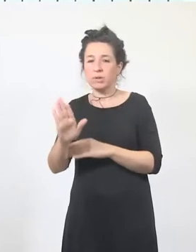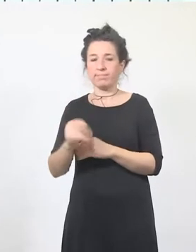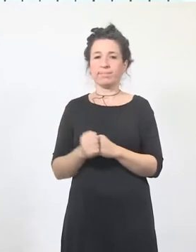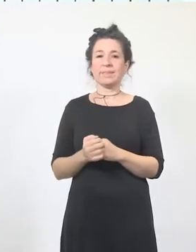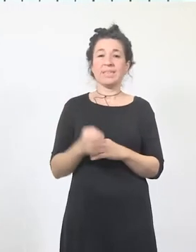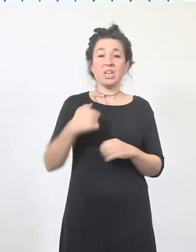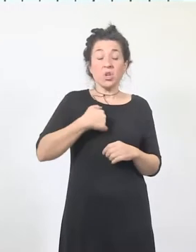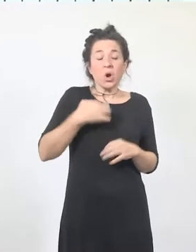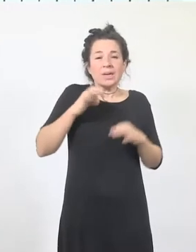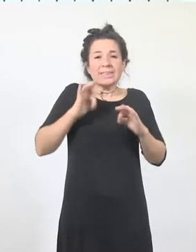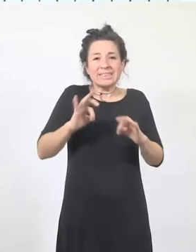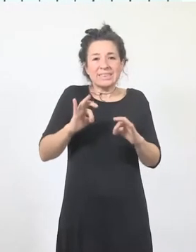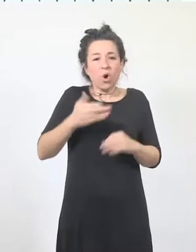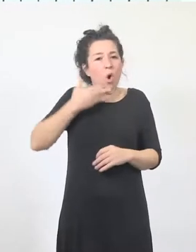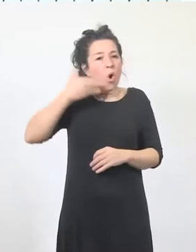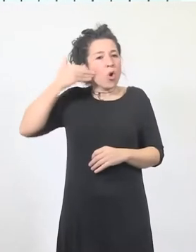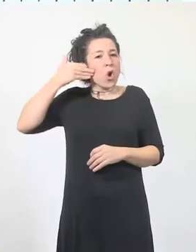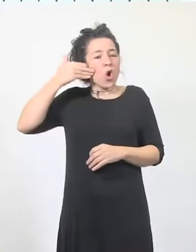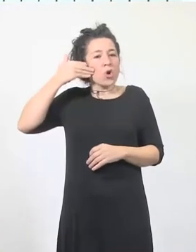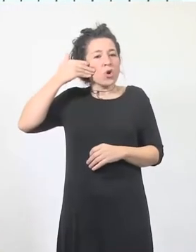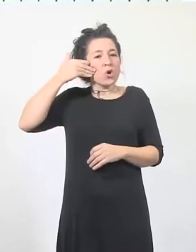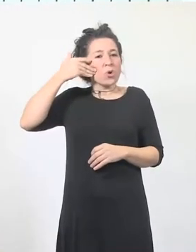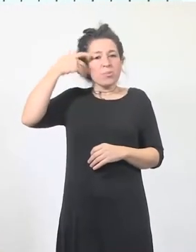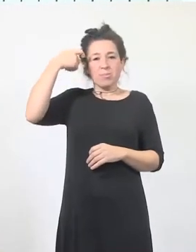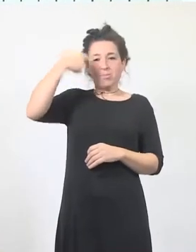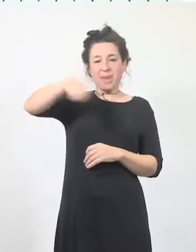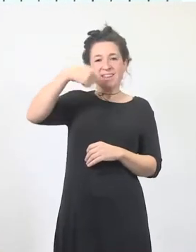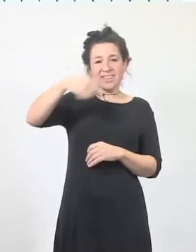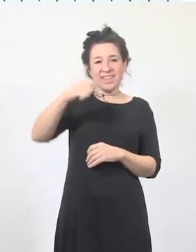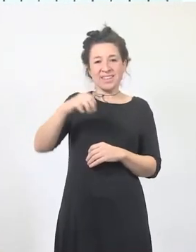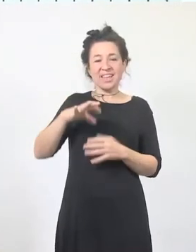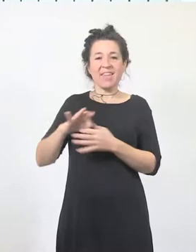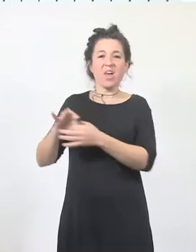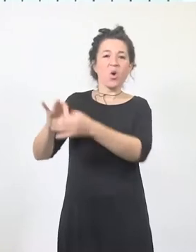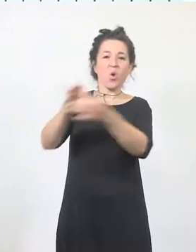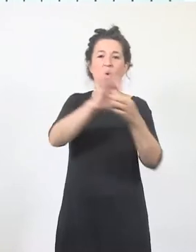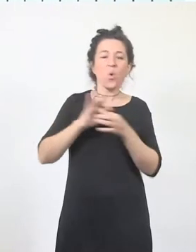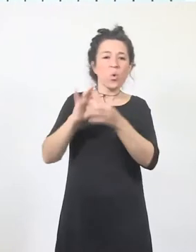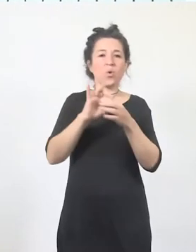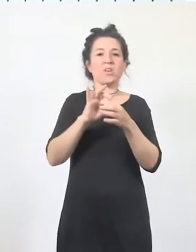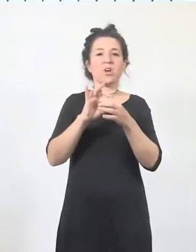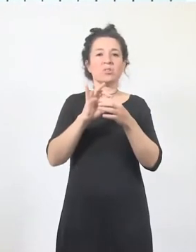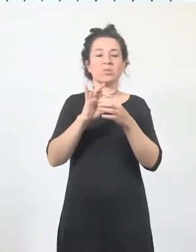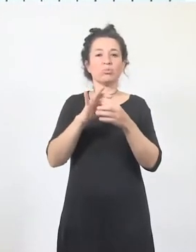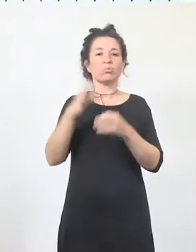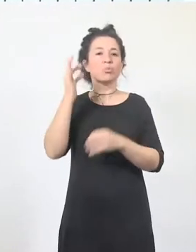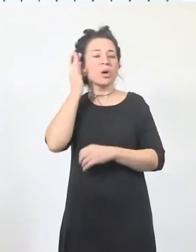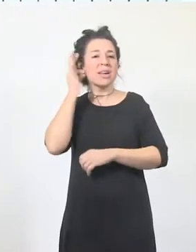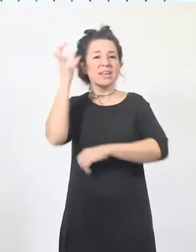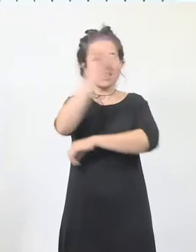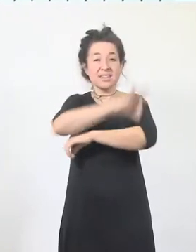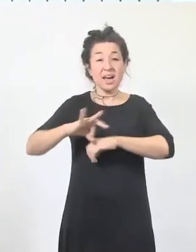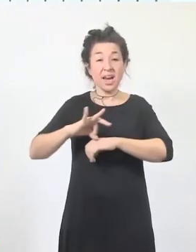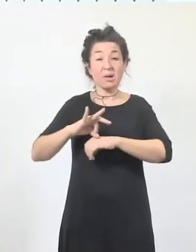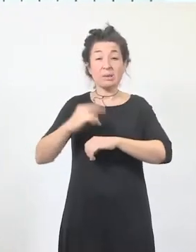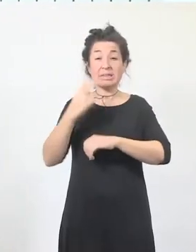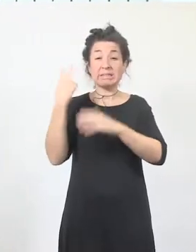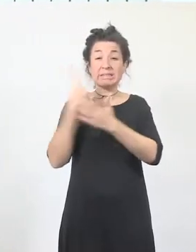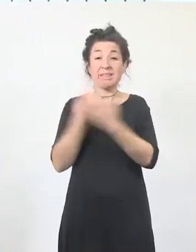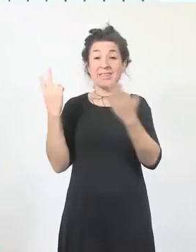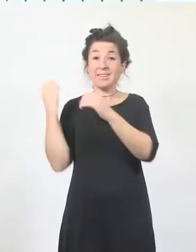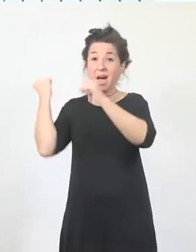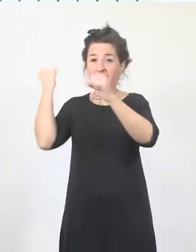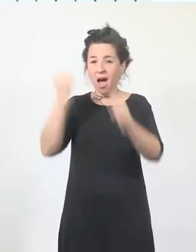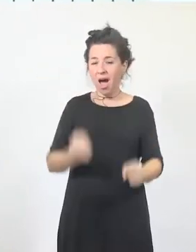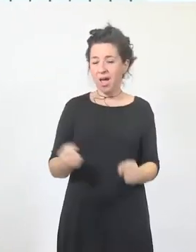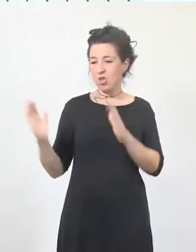he tenido el honor de presidir esa organización, que es la Unión Nacional de Mujeres Saharauis, durante 17 años. Reconozco